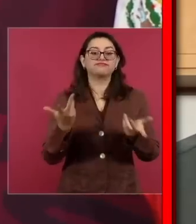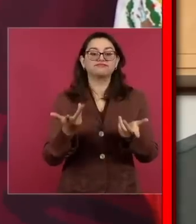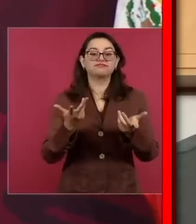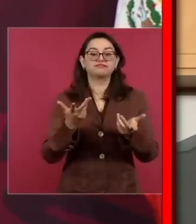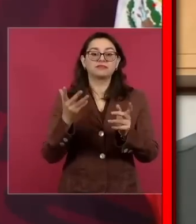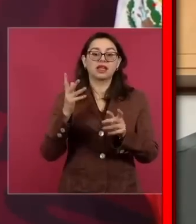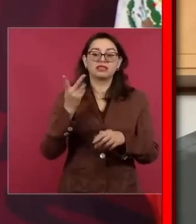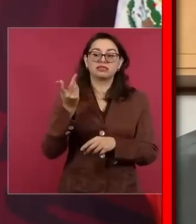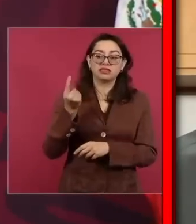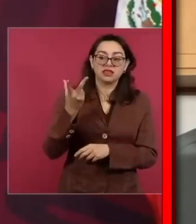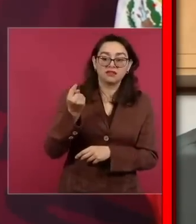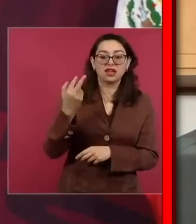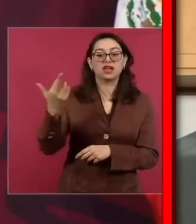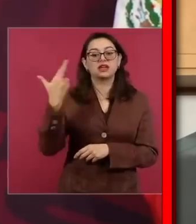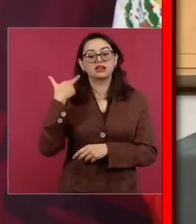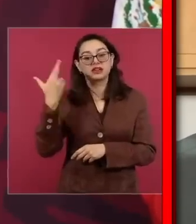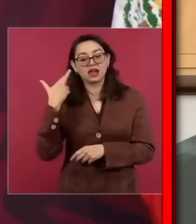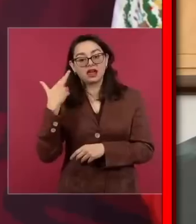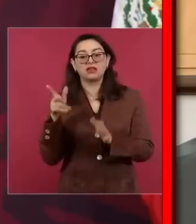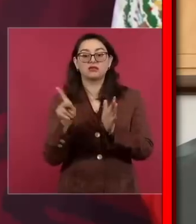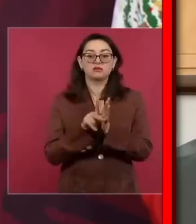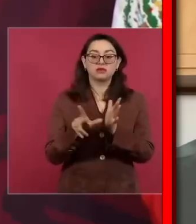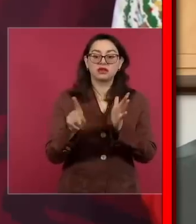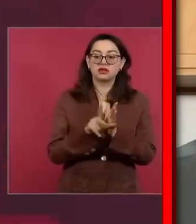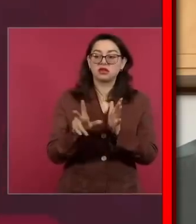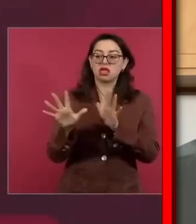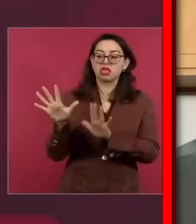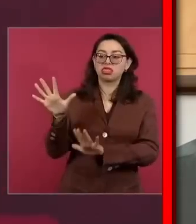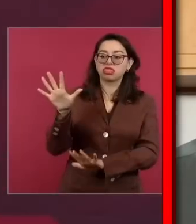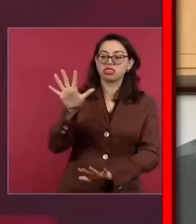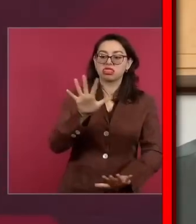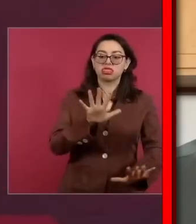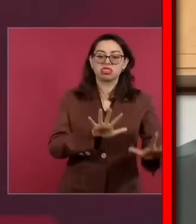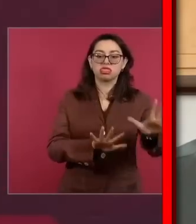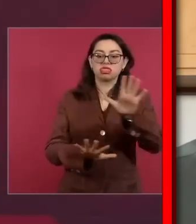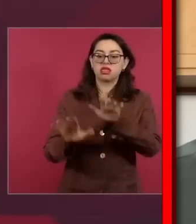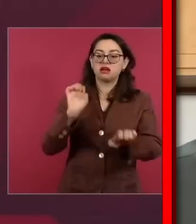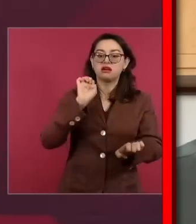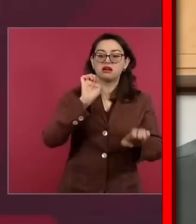manipulación de los medios